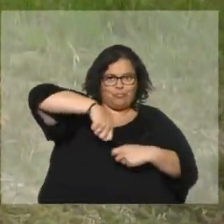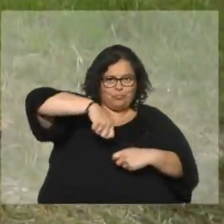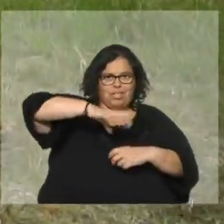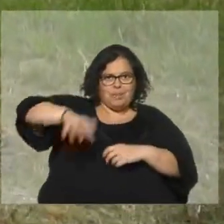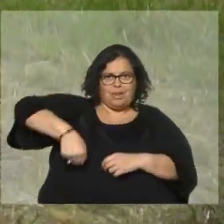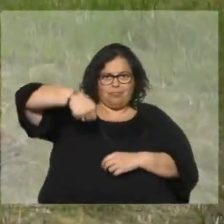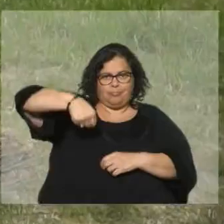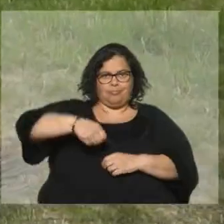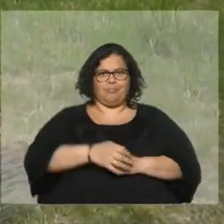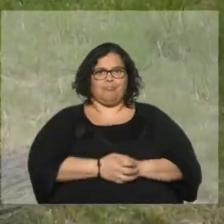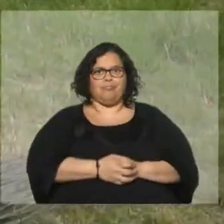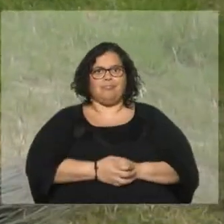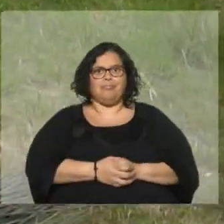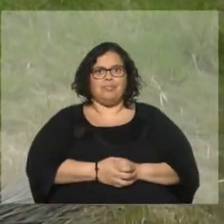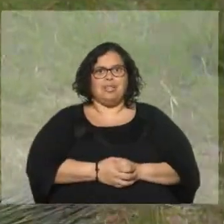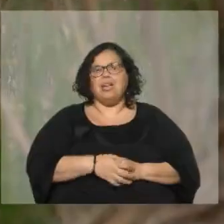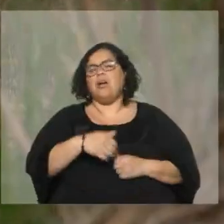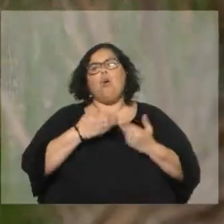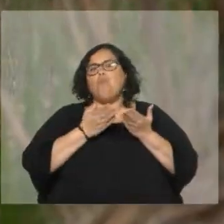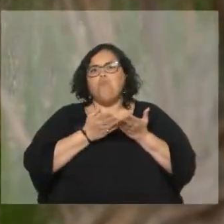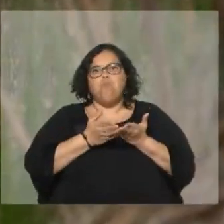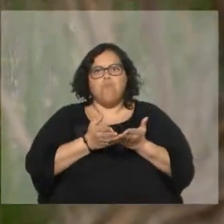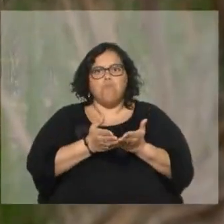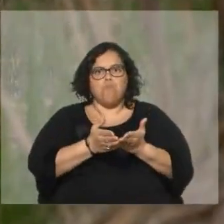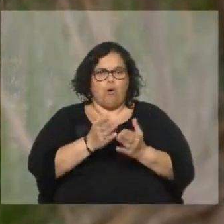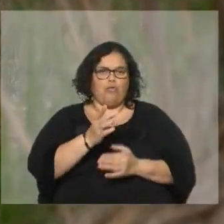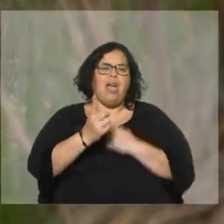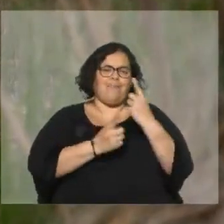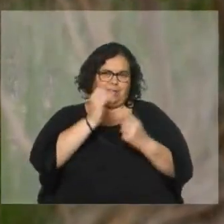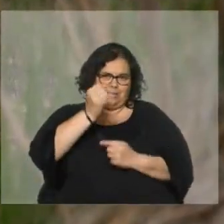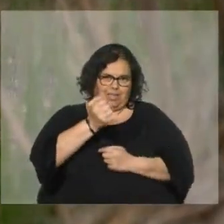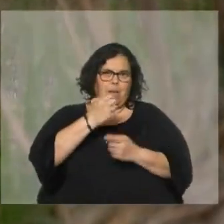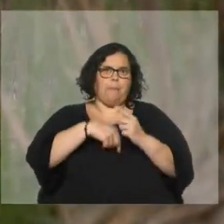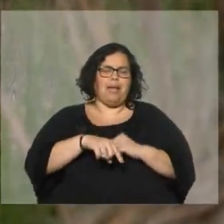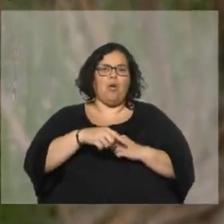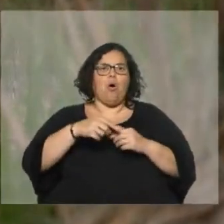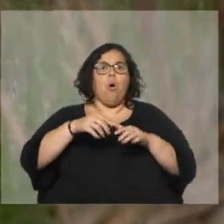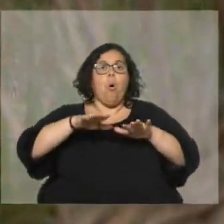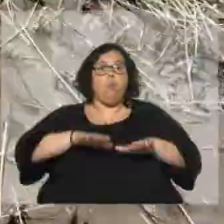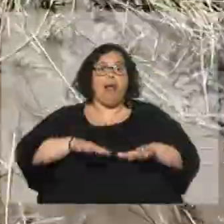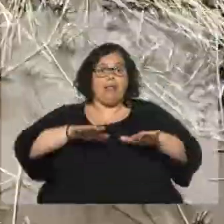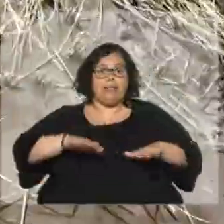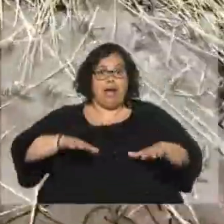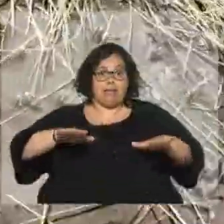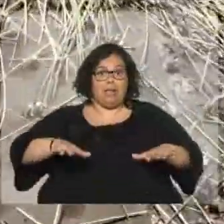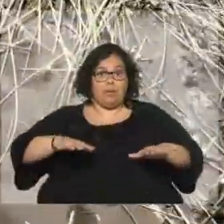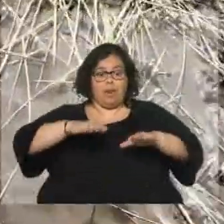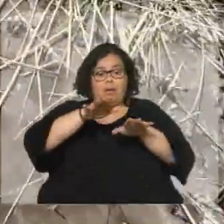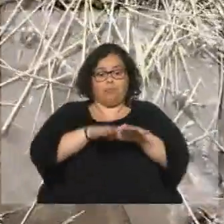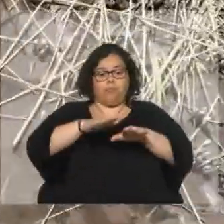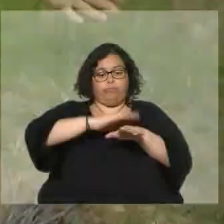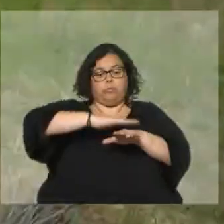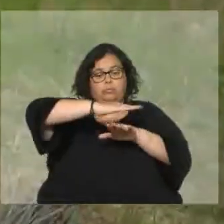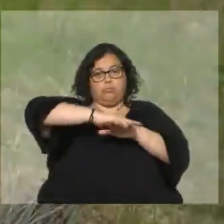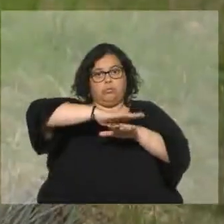traerlo en balsa. Porque no lo traemos en bote. A veces, si tenemos bote, traemos en bote. Pero lo podemos hacer en balsas, hacemos balsa de junco. Sí. Y lo traemos por el